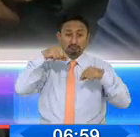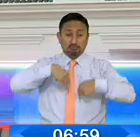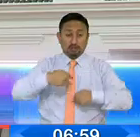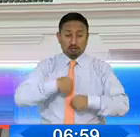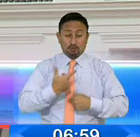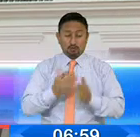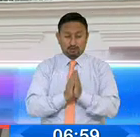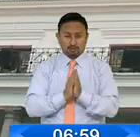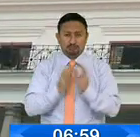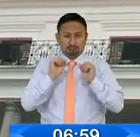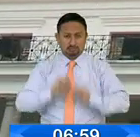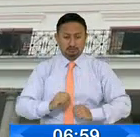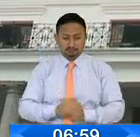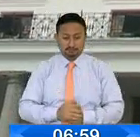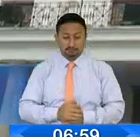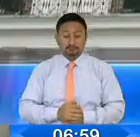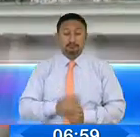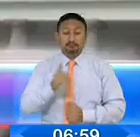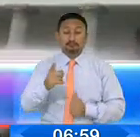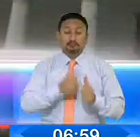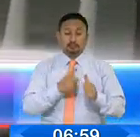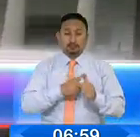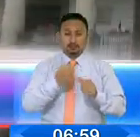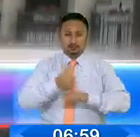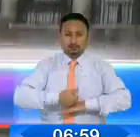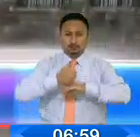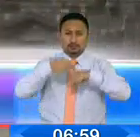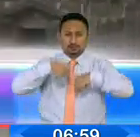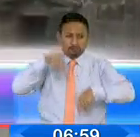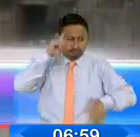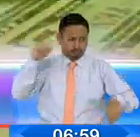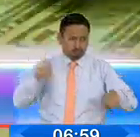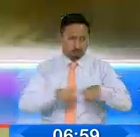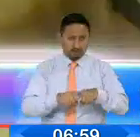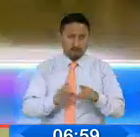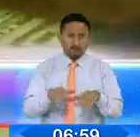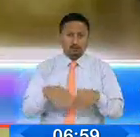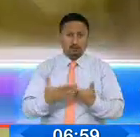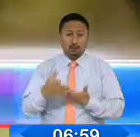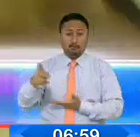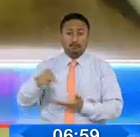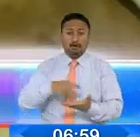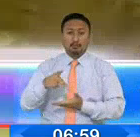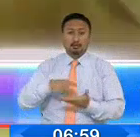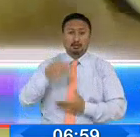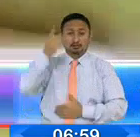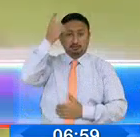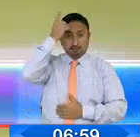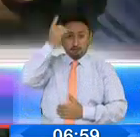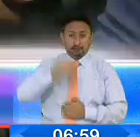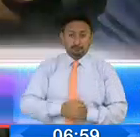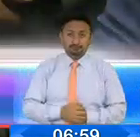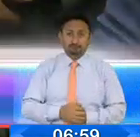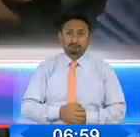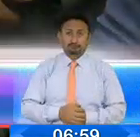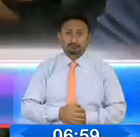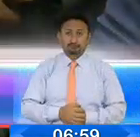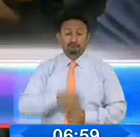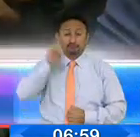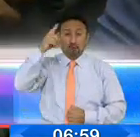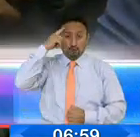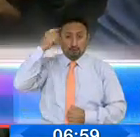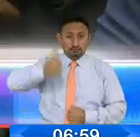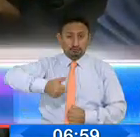exigencias. Lo que piden es ser recibidos por el Ejecutivo para en consenso llegar a acuerdos referentes al pago de los dineros pendientes. Que el gobierno nacional